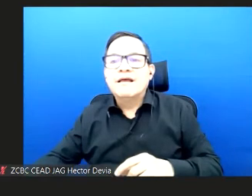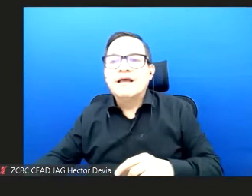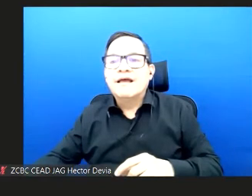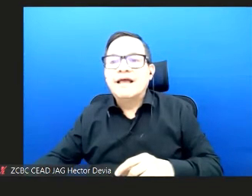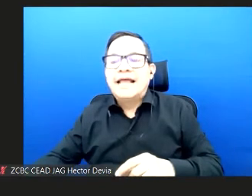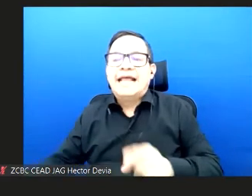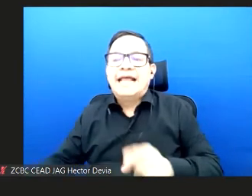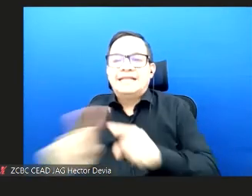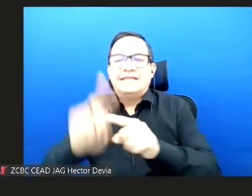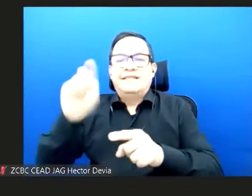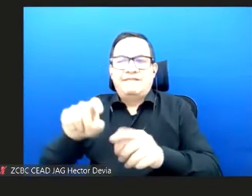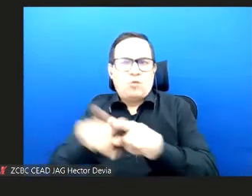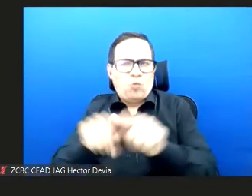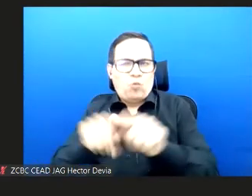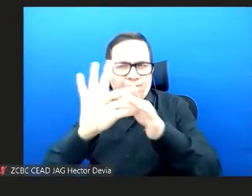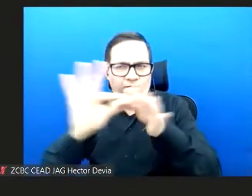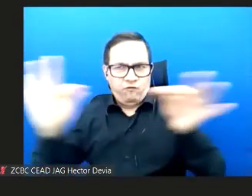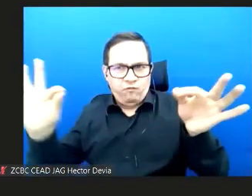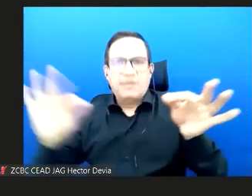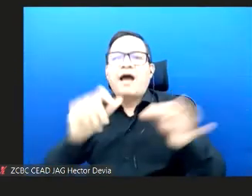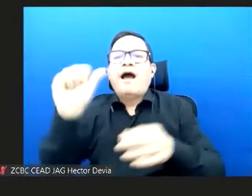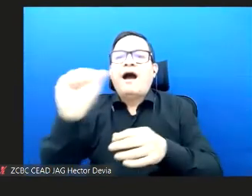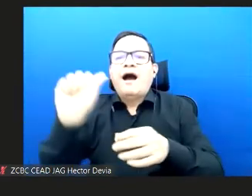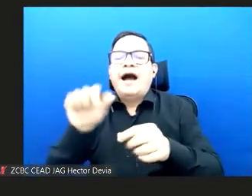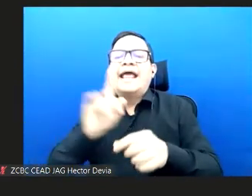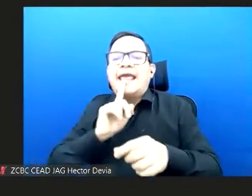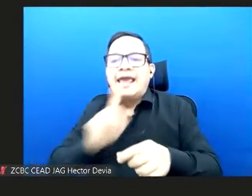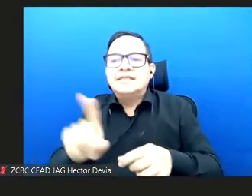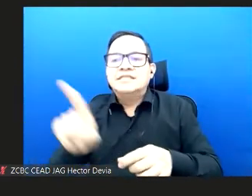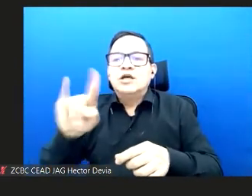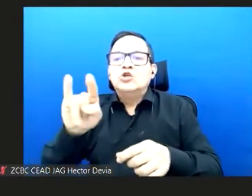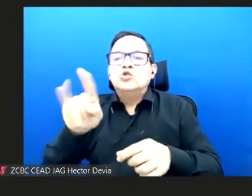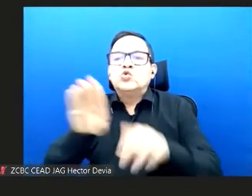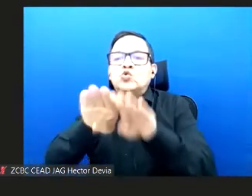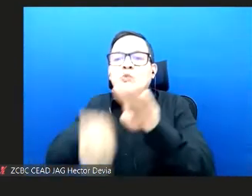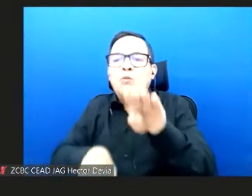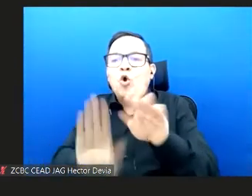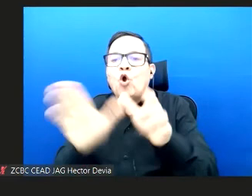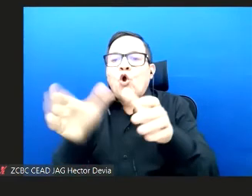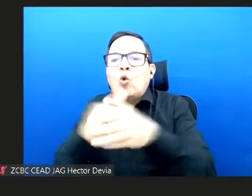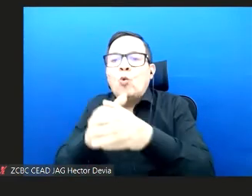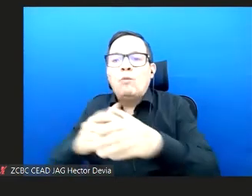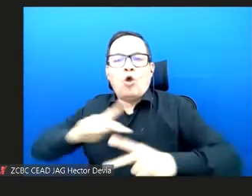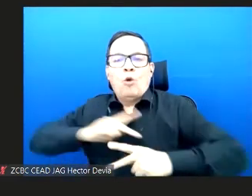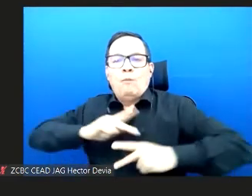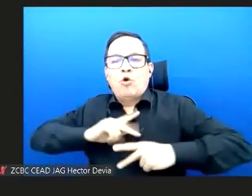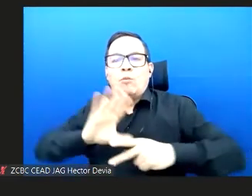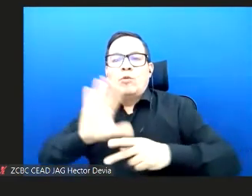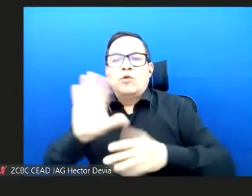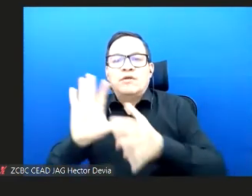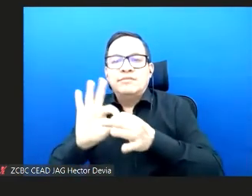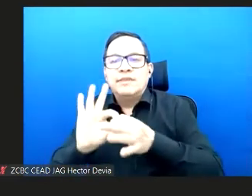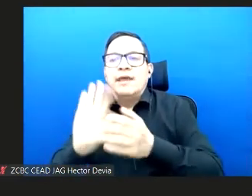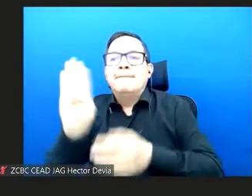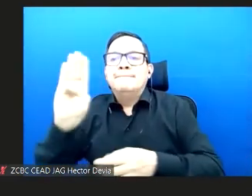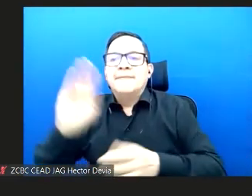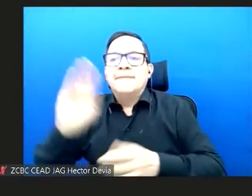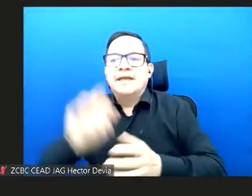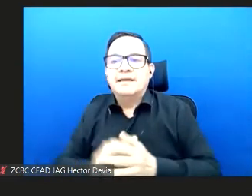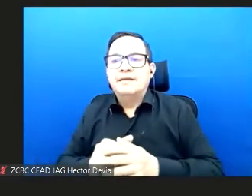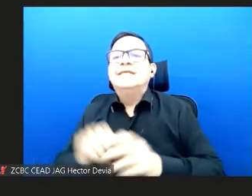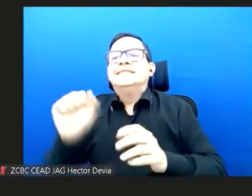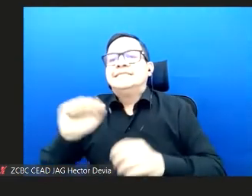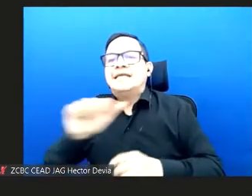es igual a X tales que X es una vocal. Y B es igual a, E, I, O, U. ¿Sí? Entonces se